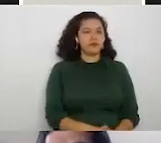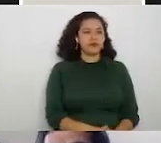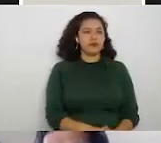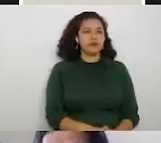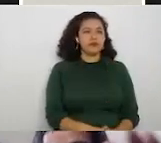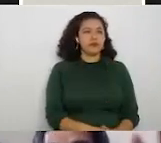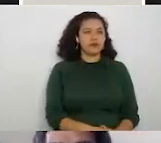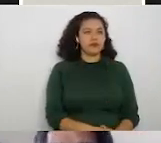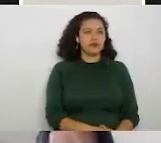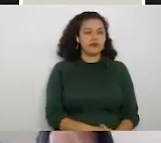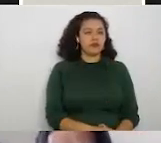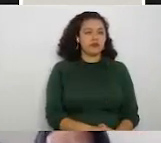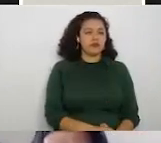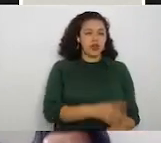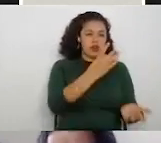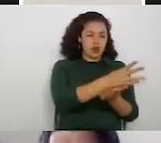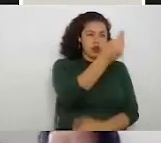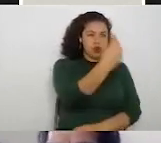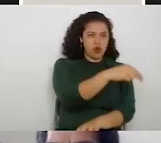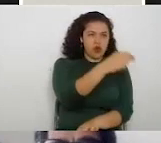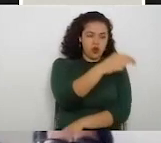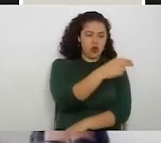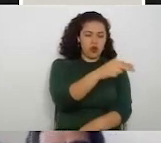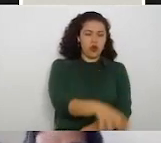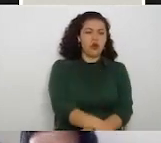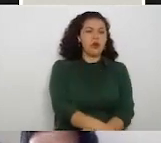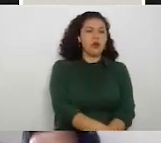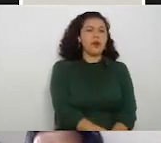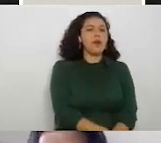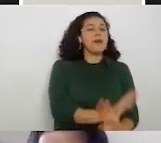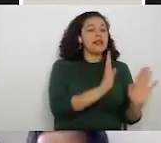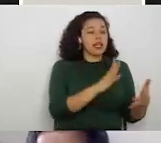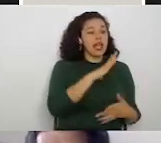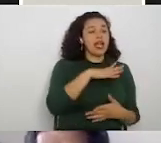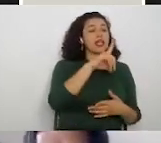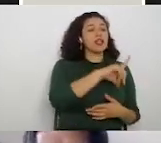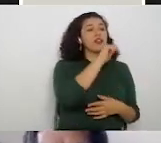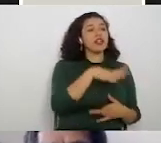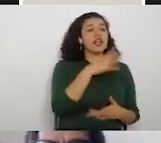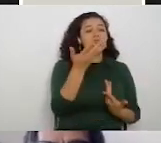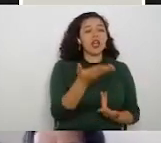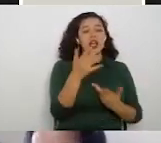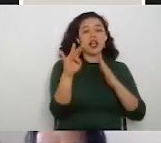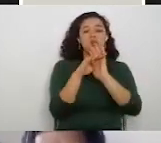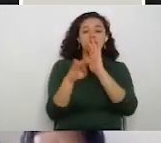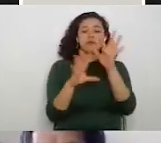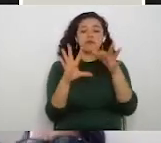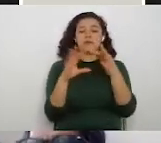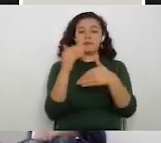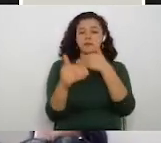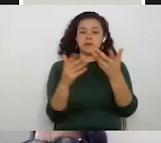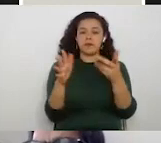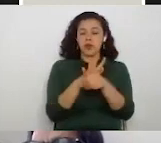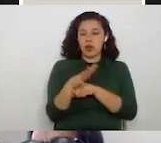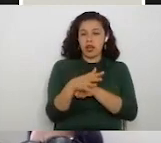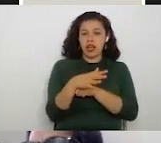así los nombres y de luego, ahora sí, ya tengo el nombre, ahora vamos a ver qué vamos a hacer con el procedimiento y va a estar todo lo que nos